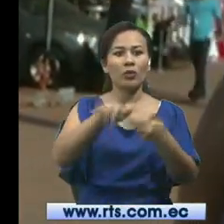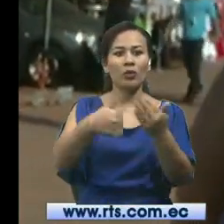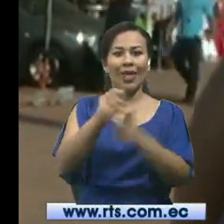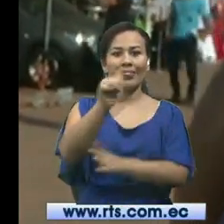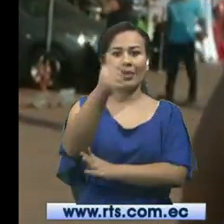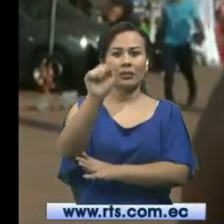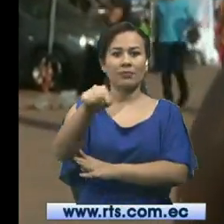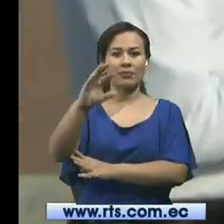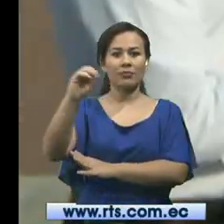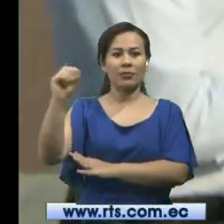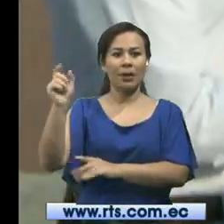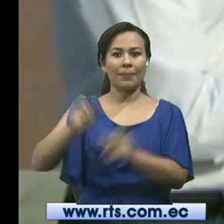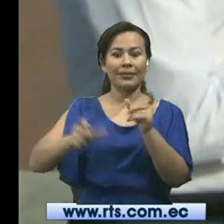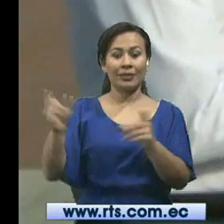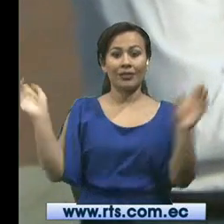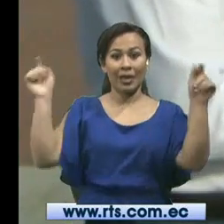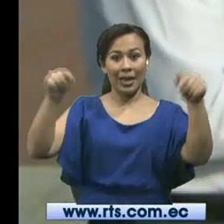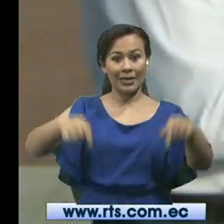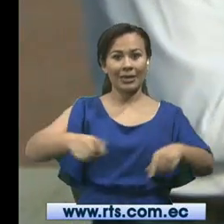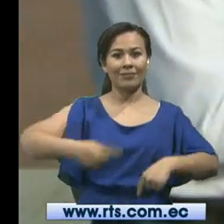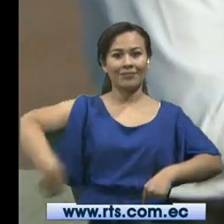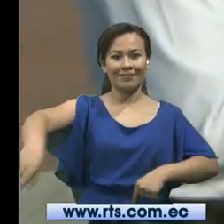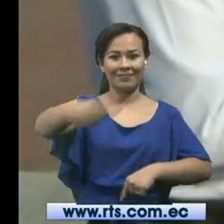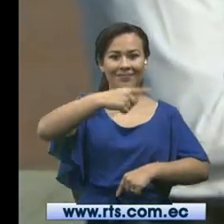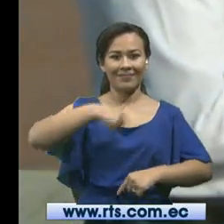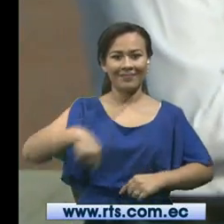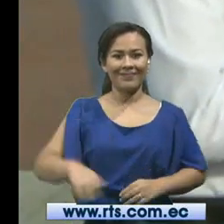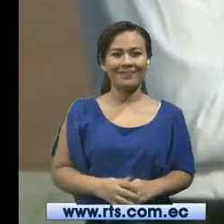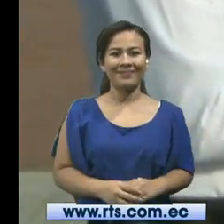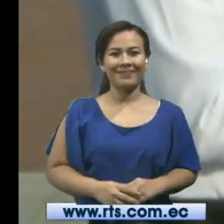10.000 personas diarias. Informó Julio César Saora.